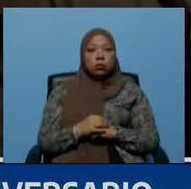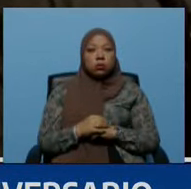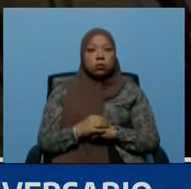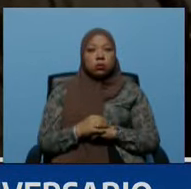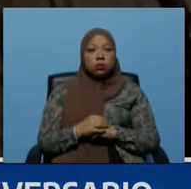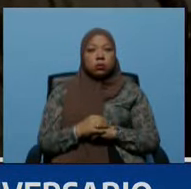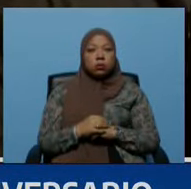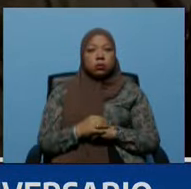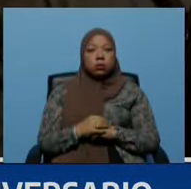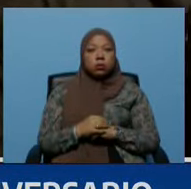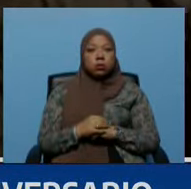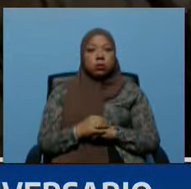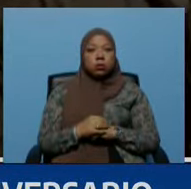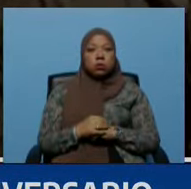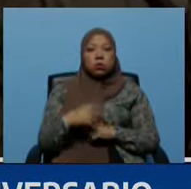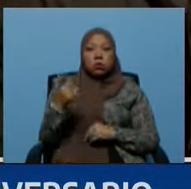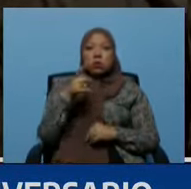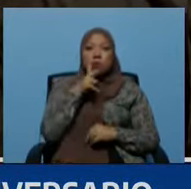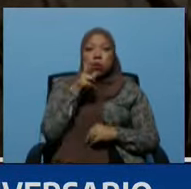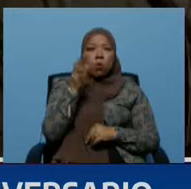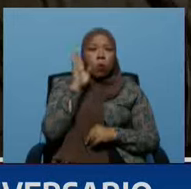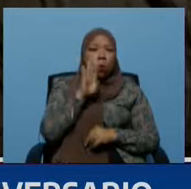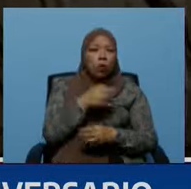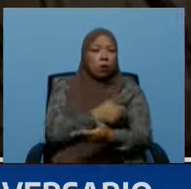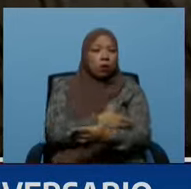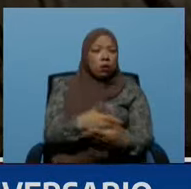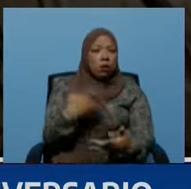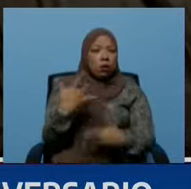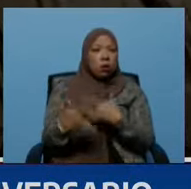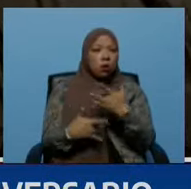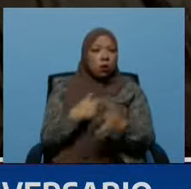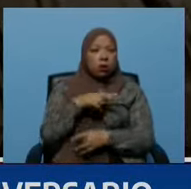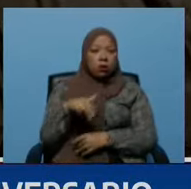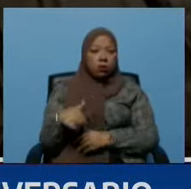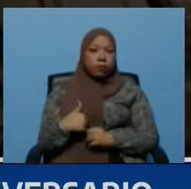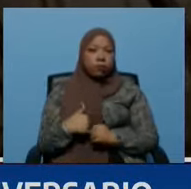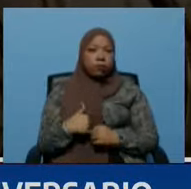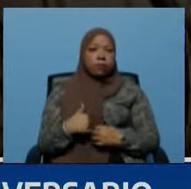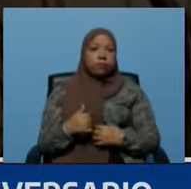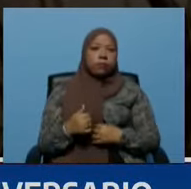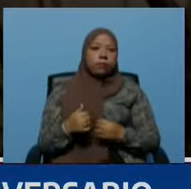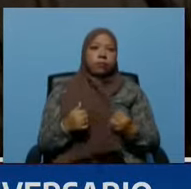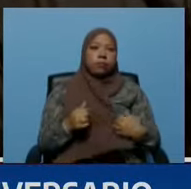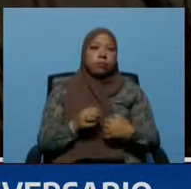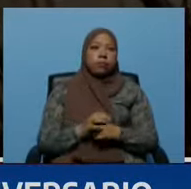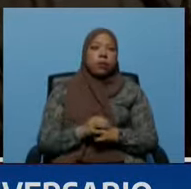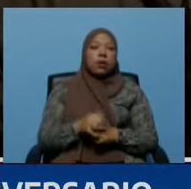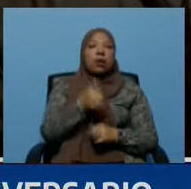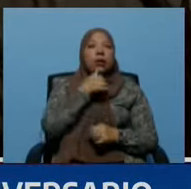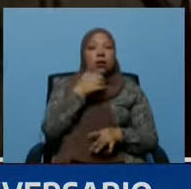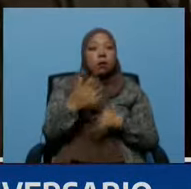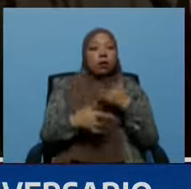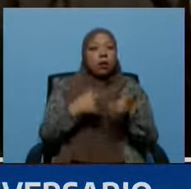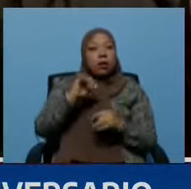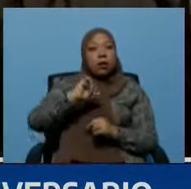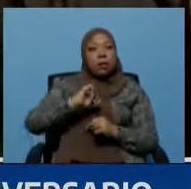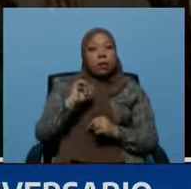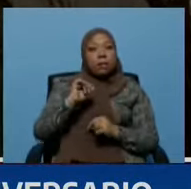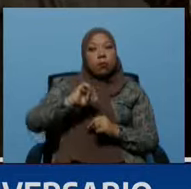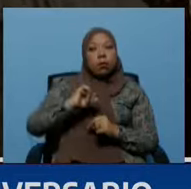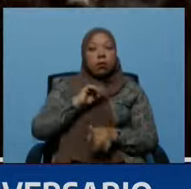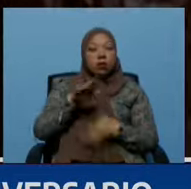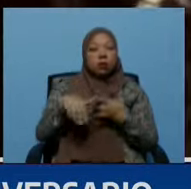saña, saña sucia, fascista, a guardias nacionales, a policías